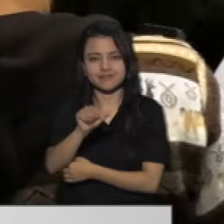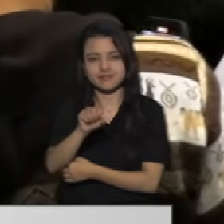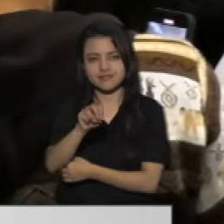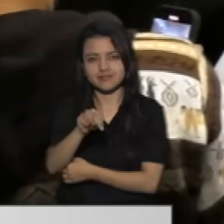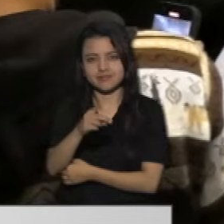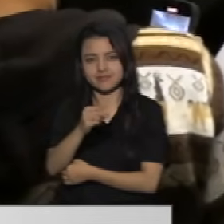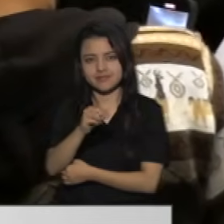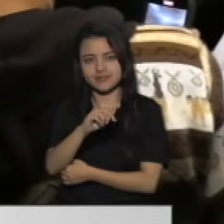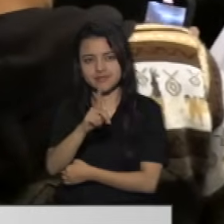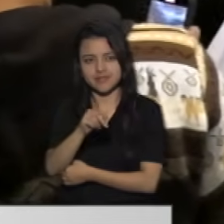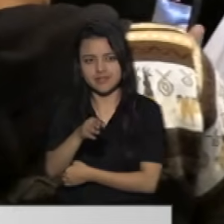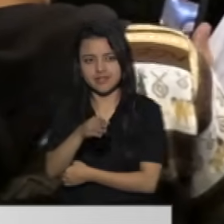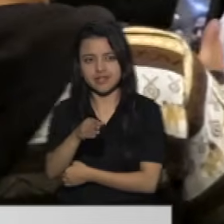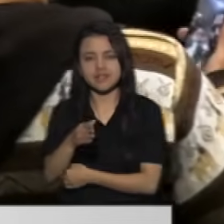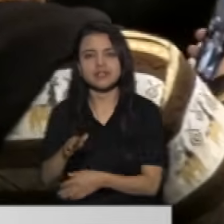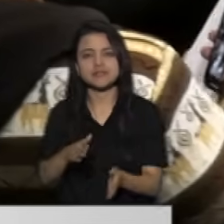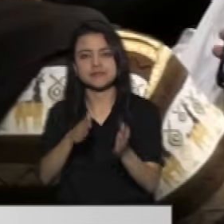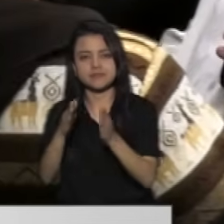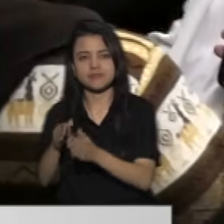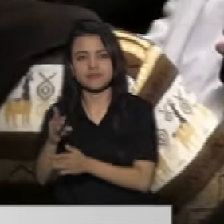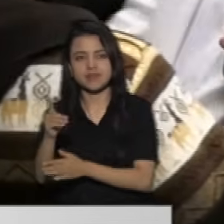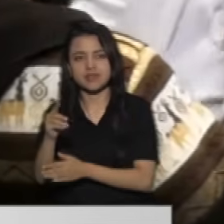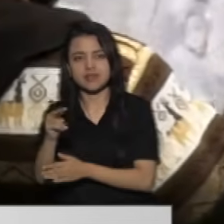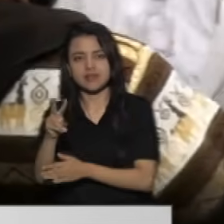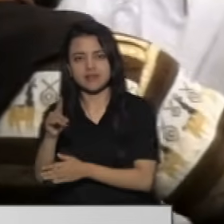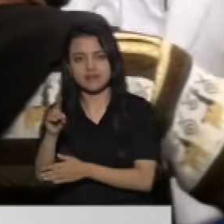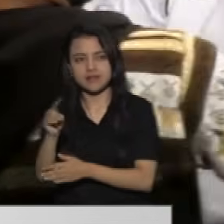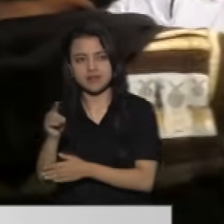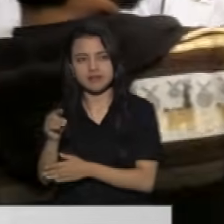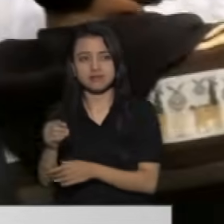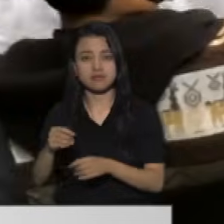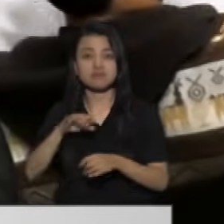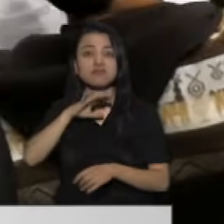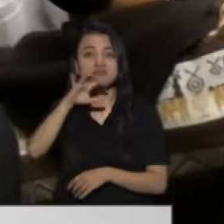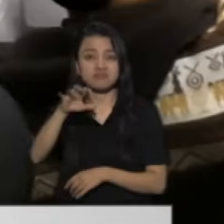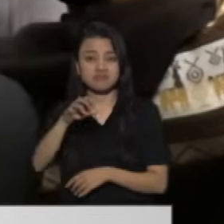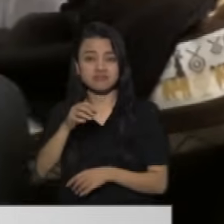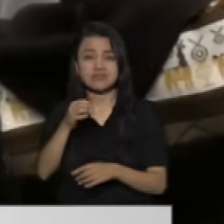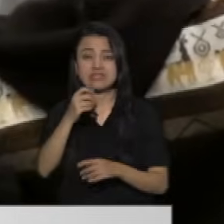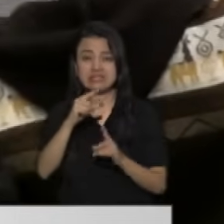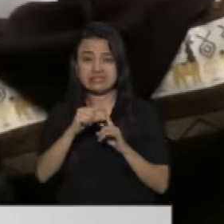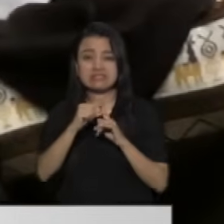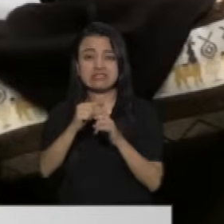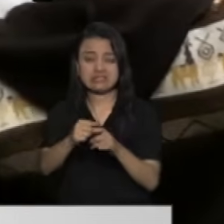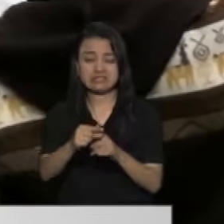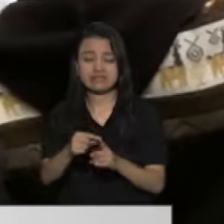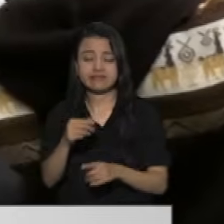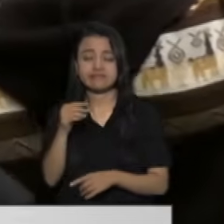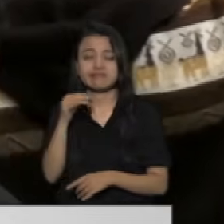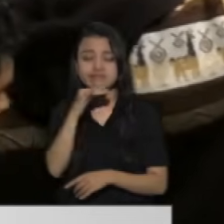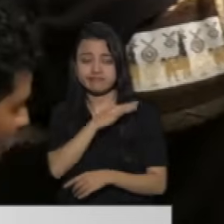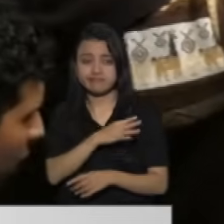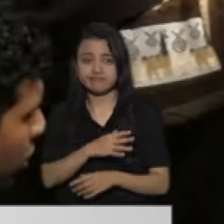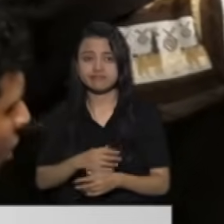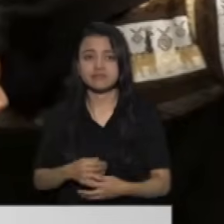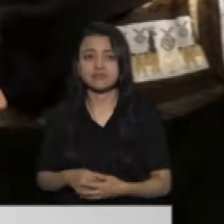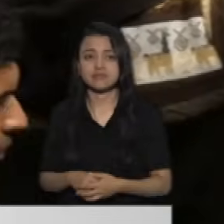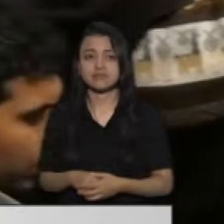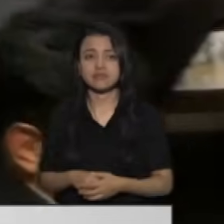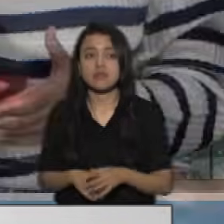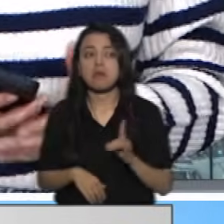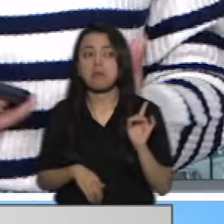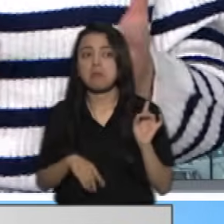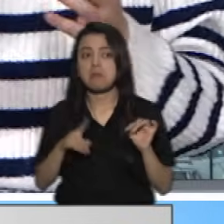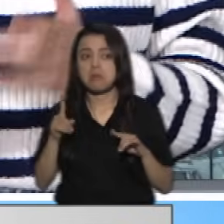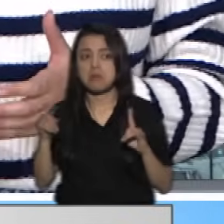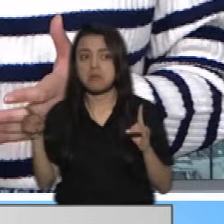el representante del Pacto Histórico, David Racero. Hubo gritos, hubo insultos y por parte de otros congresistas pues también salieron